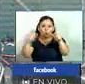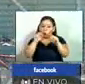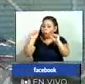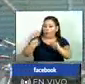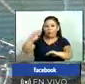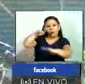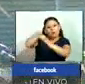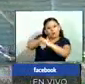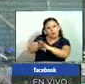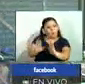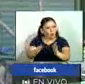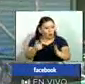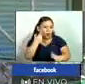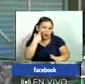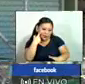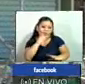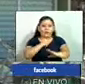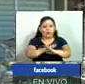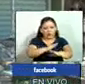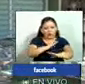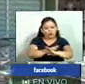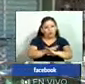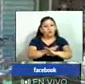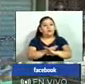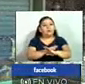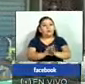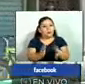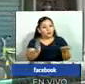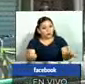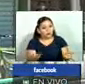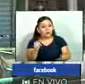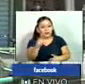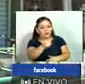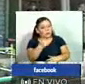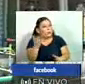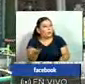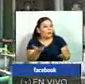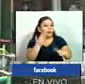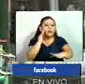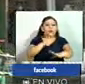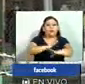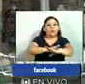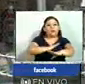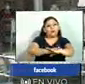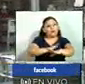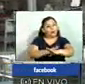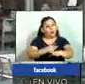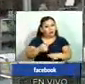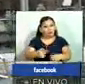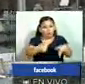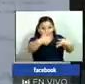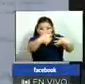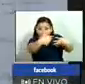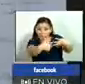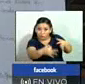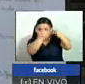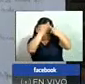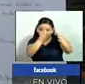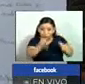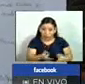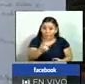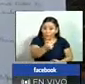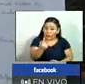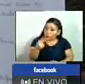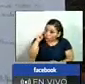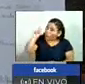medidas, ¿verdad? para protegerlo y todo eso, eso es lo que hace la nueva orden y ahí está el papel también para que la gente